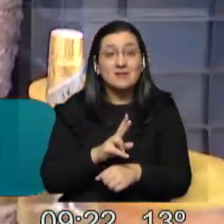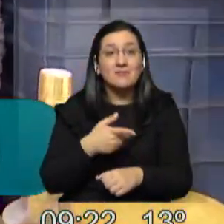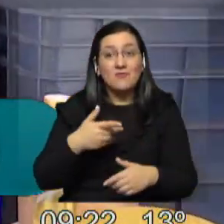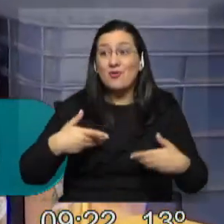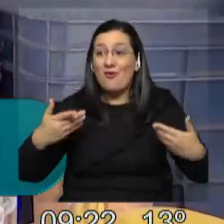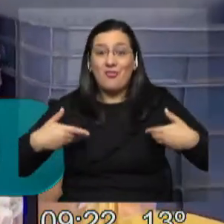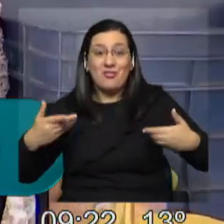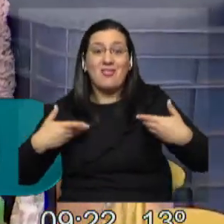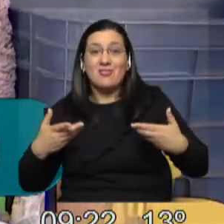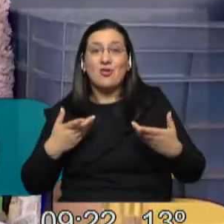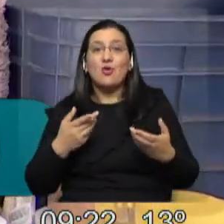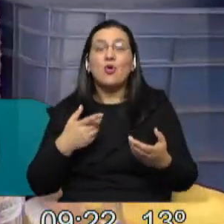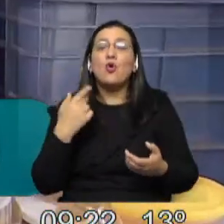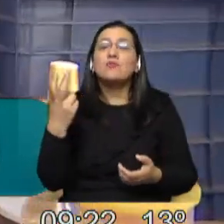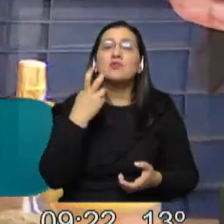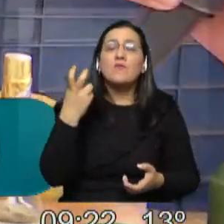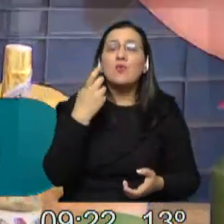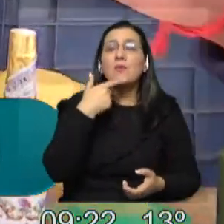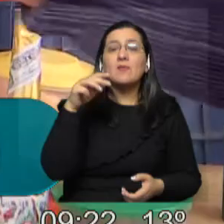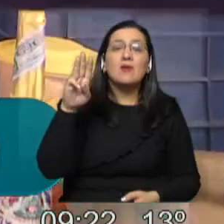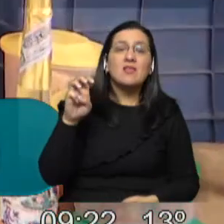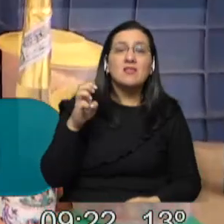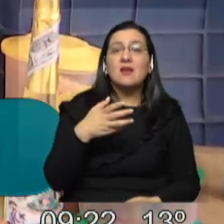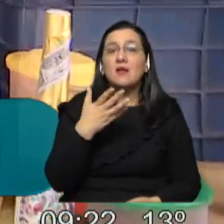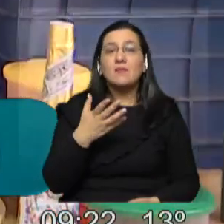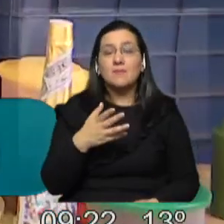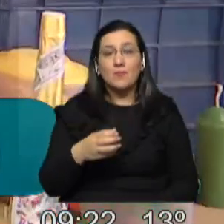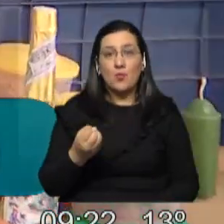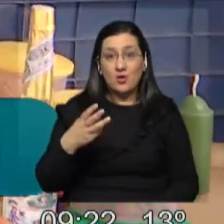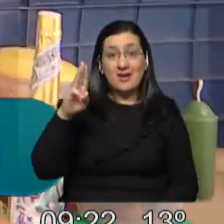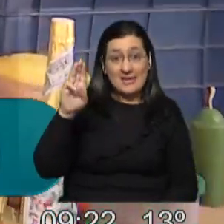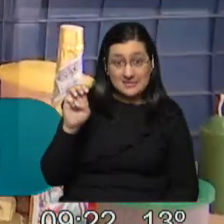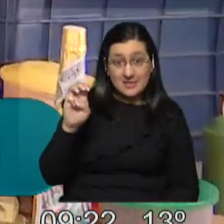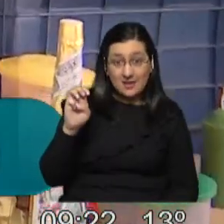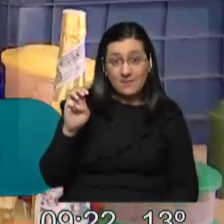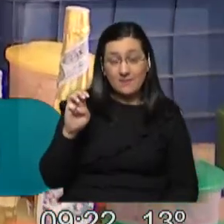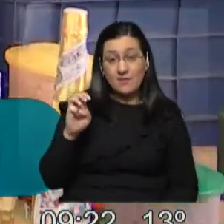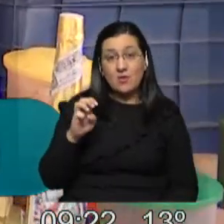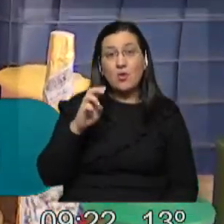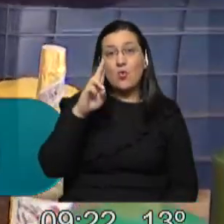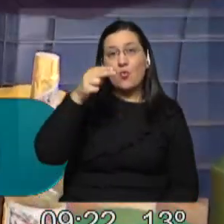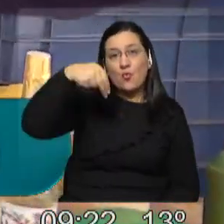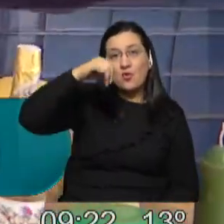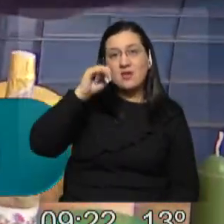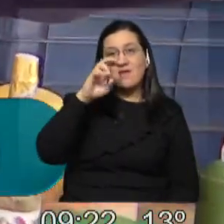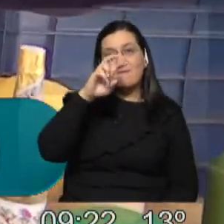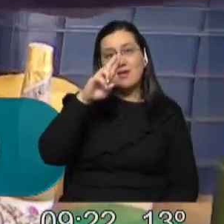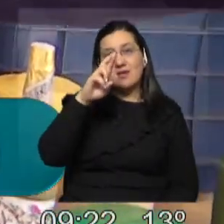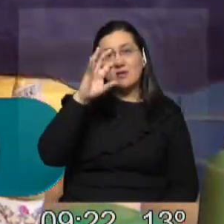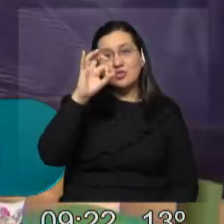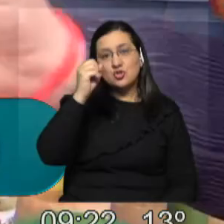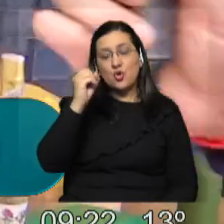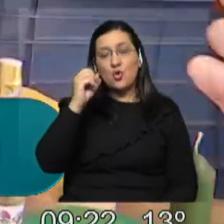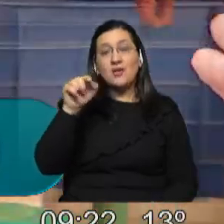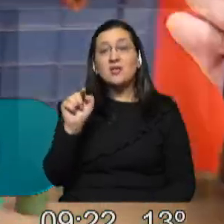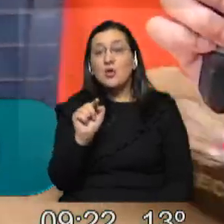acá. ¿Cómo la puede buscar la gente en Instagram? ¿Cómo es la mano? En Instagram me pueden ubicar por el universo-mi-equilibrio.